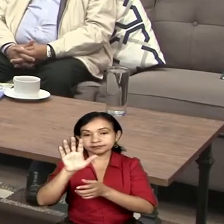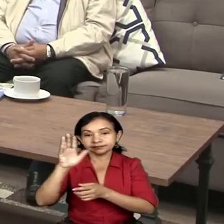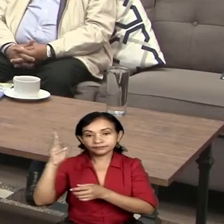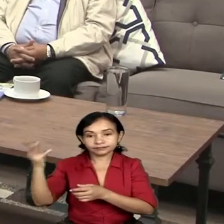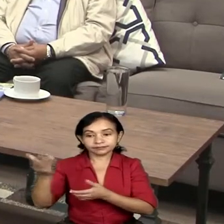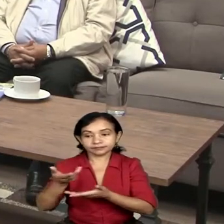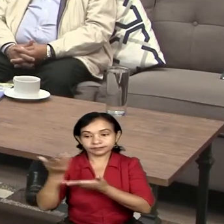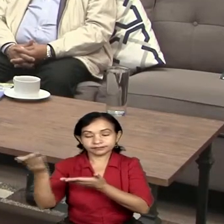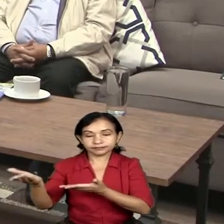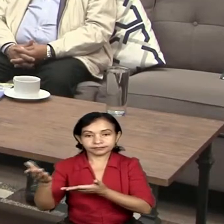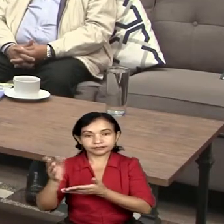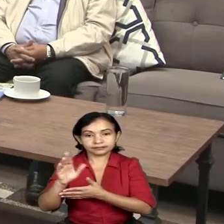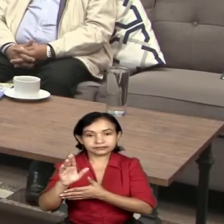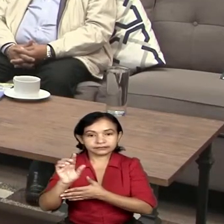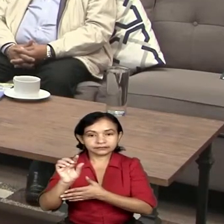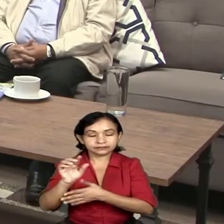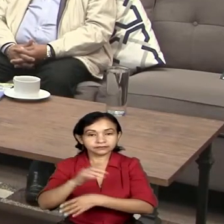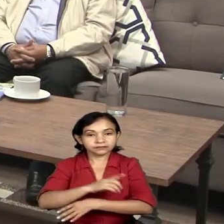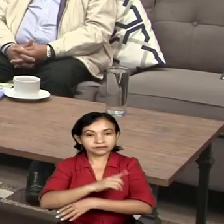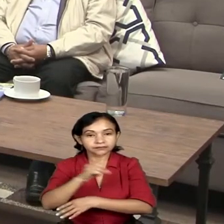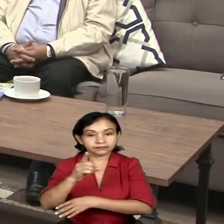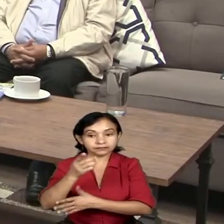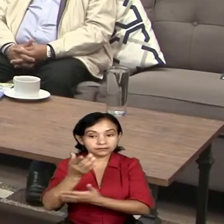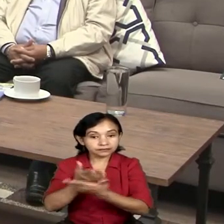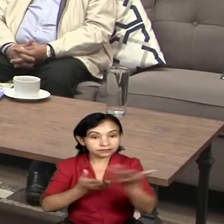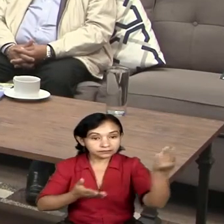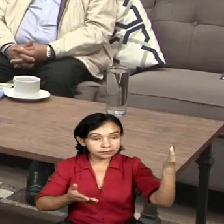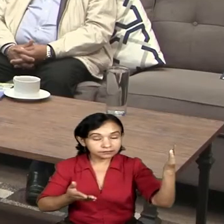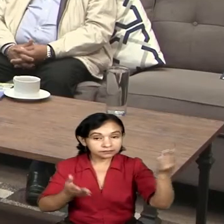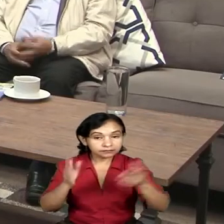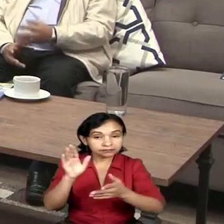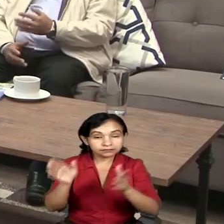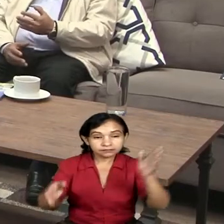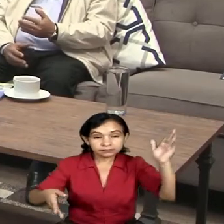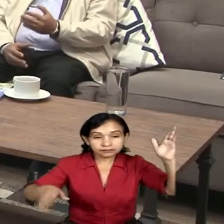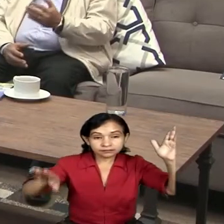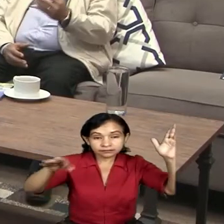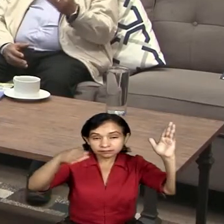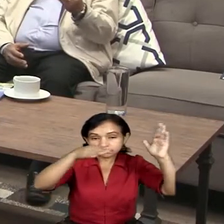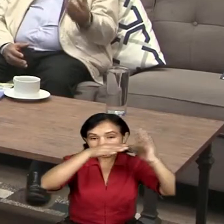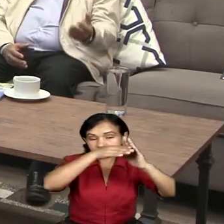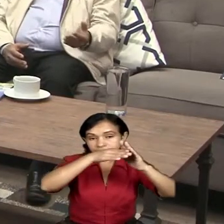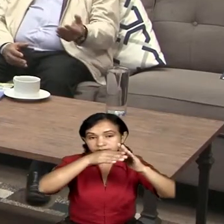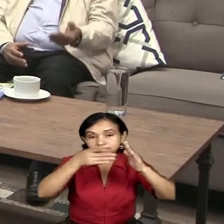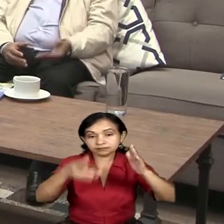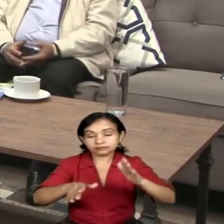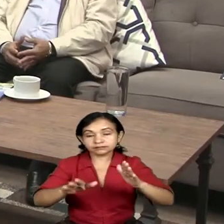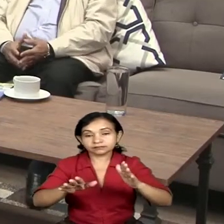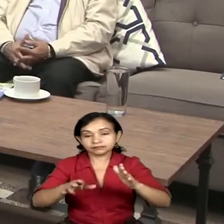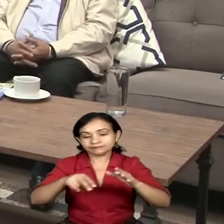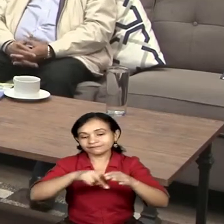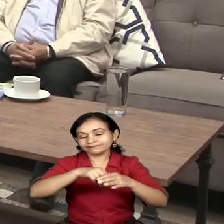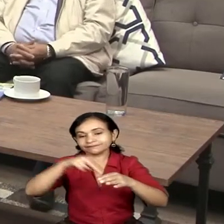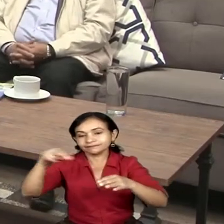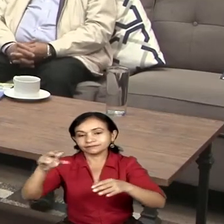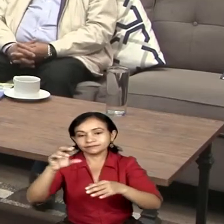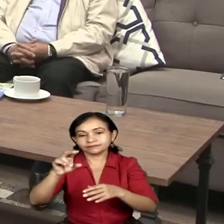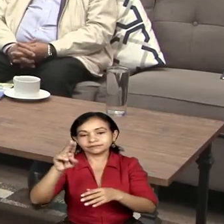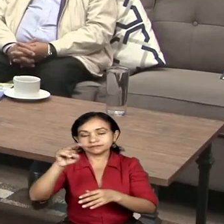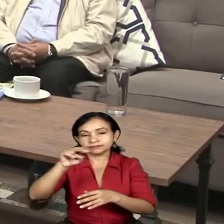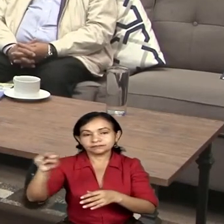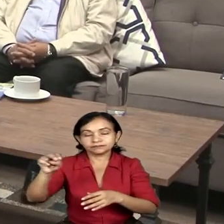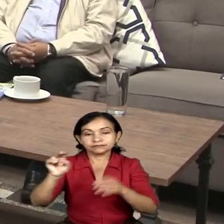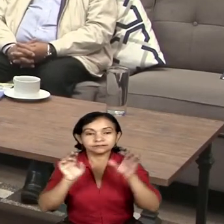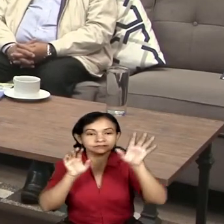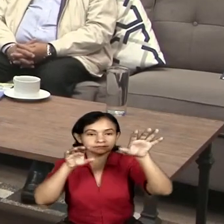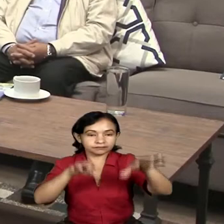a escasos días de que Carlos se vaya a la clandestinidad y abandone la dirigencia del CUN en León, donde